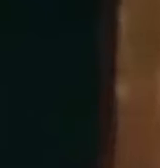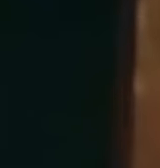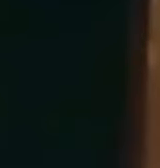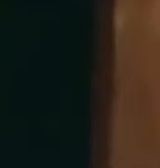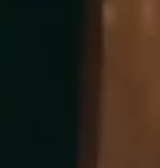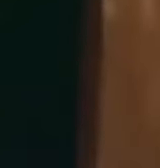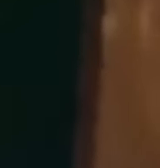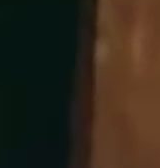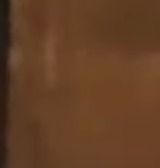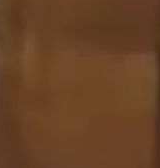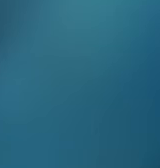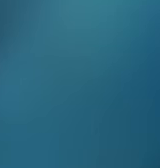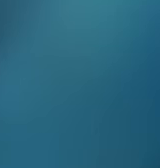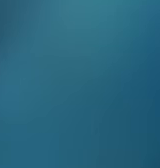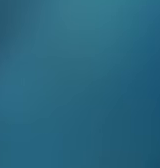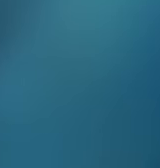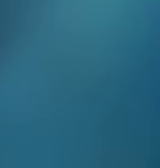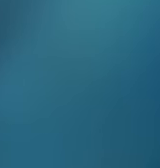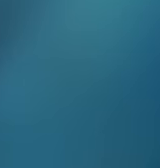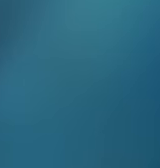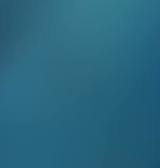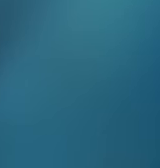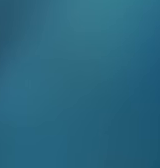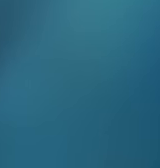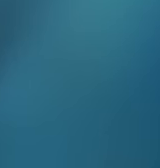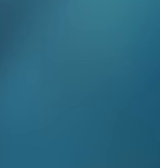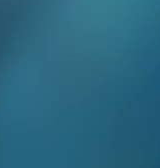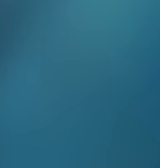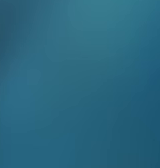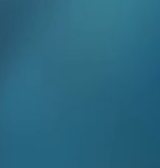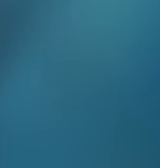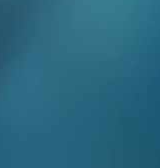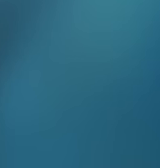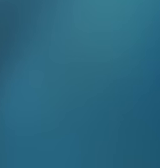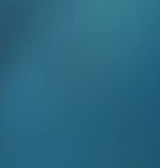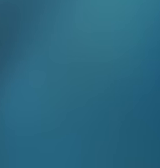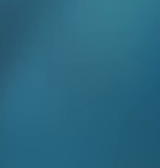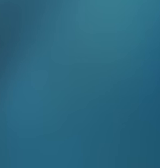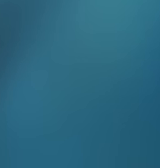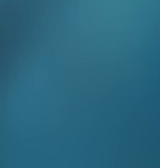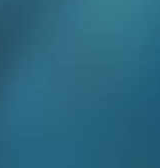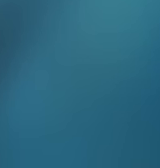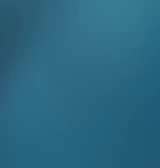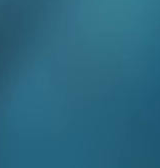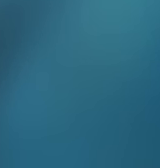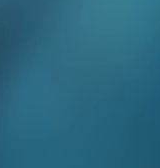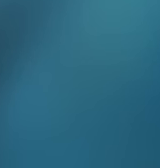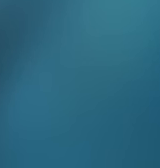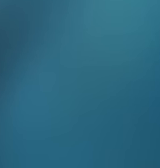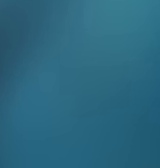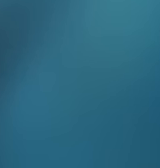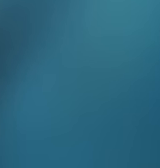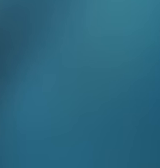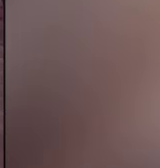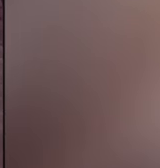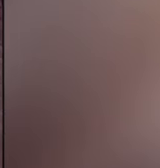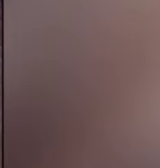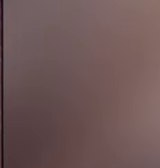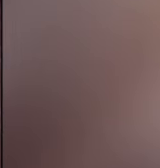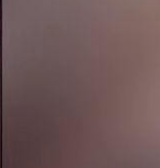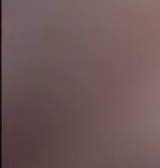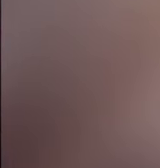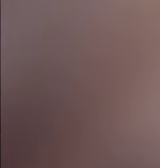octubre de 1881. A los 7 años, comenzó a recibir formación formal de su padre, quien era pintor y profesor de arte.